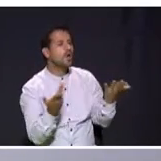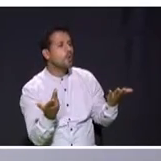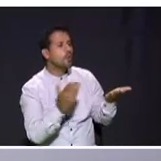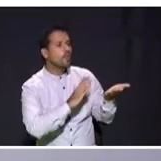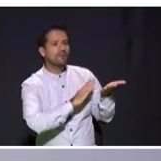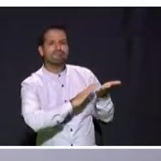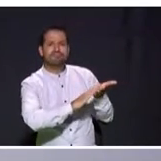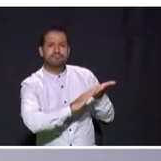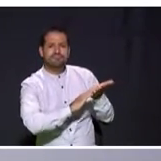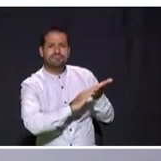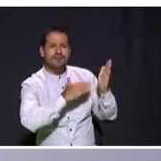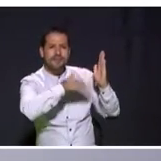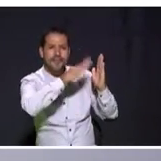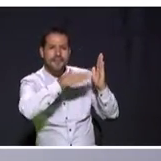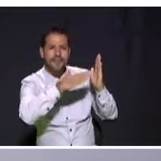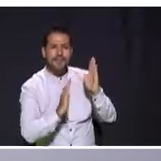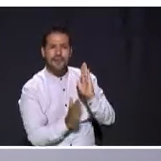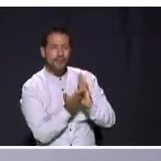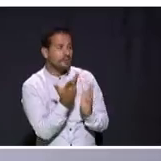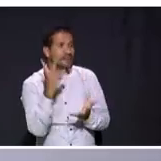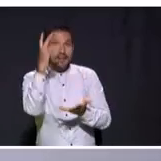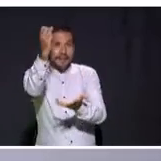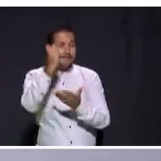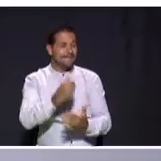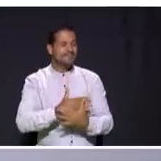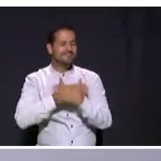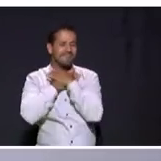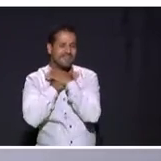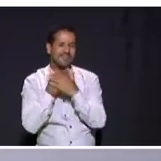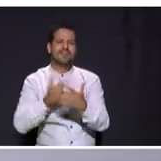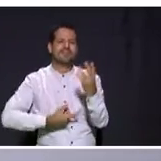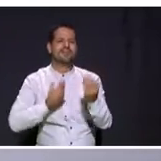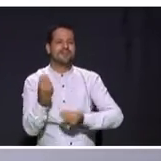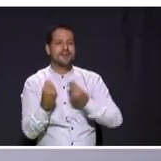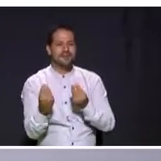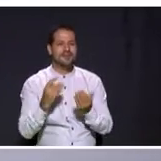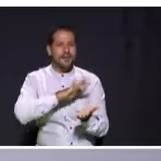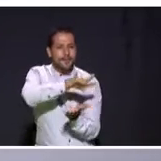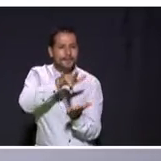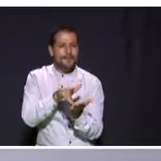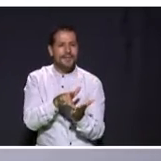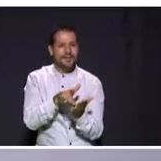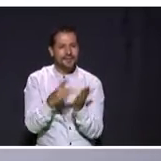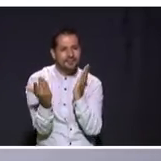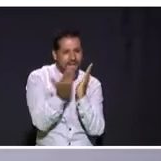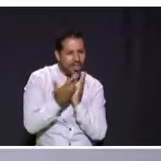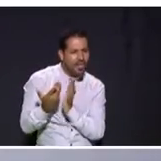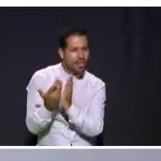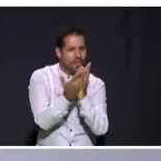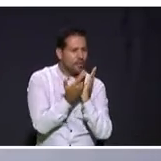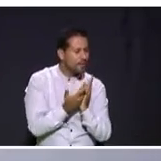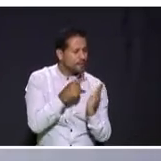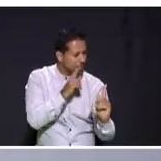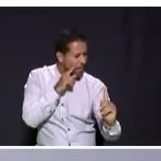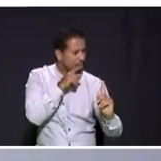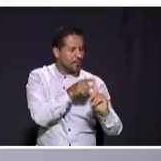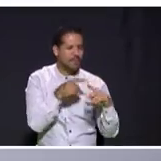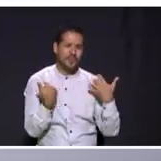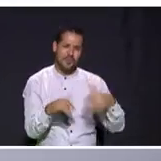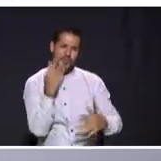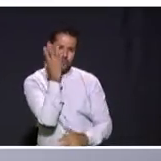pero lo que dicen los municipios que no tienen recursos que hacer con ese proyecto de los parques educativos que tienen amos un propósito tan tan tan